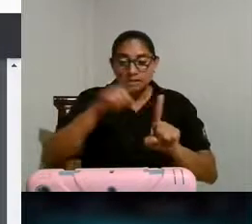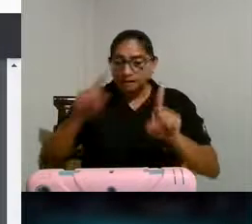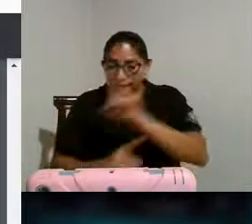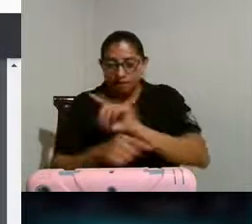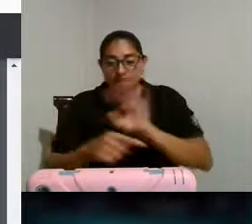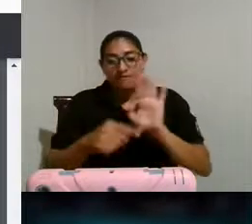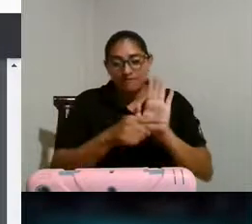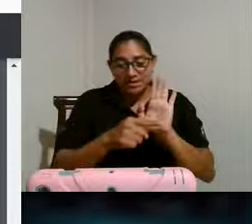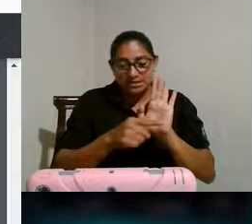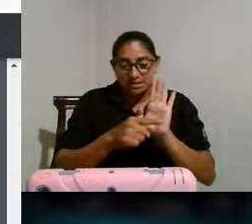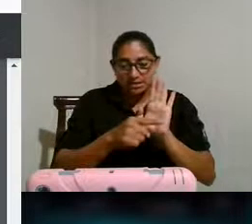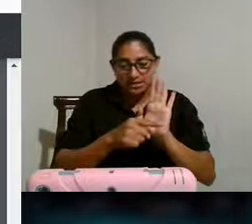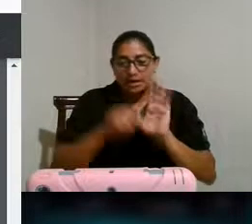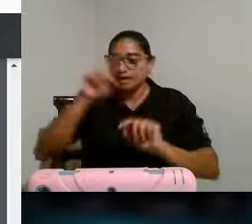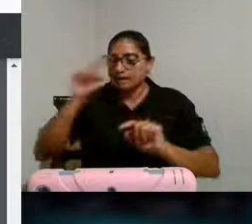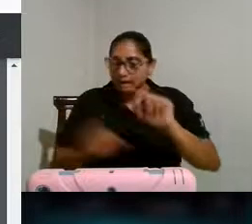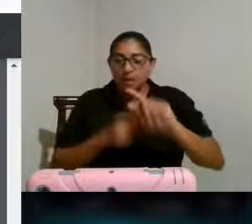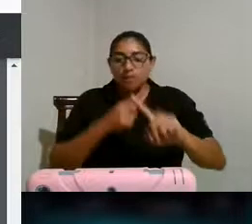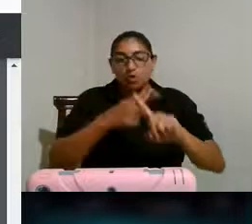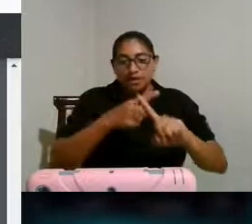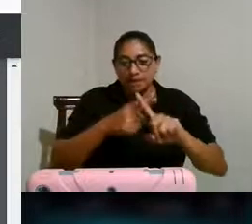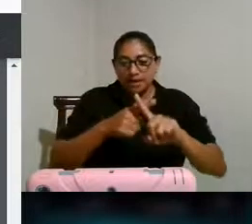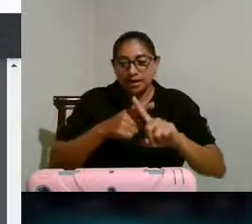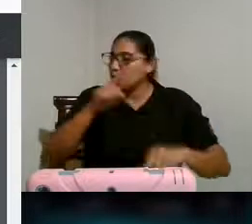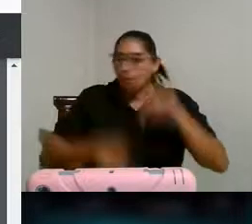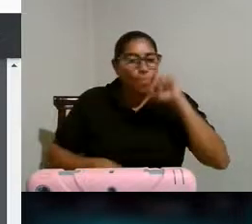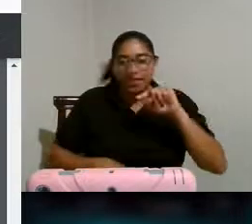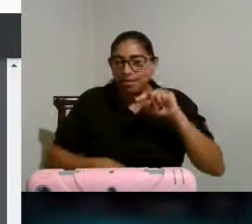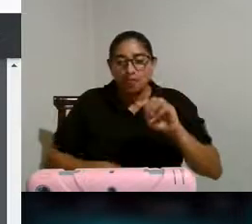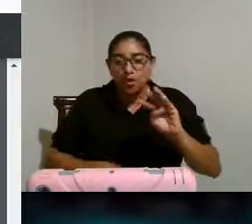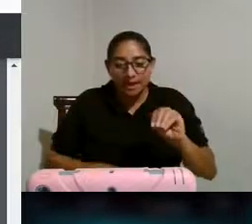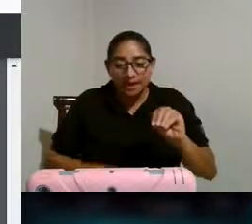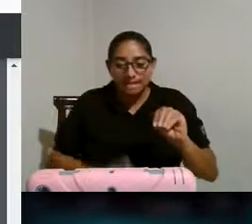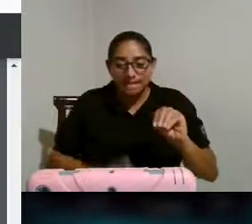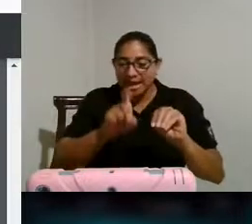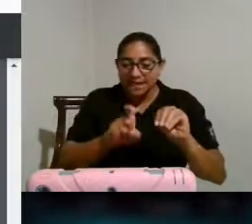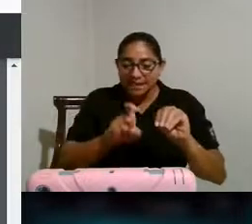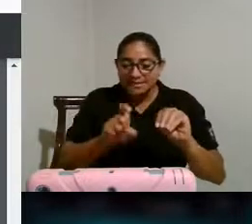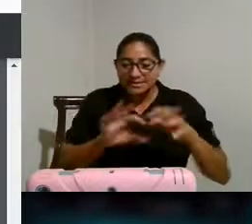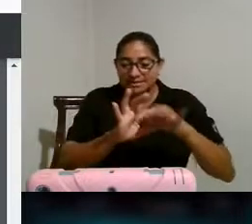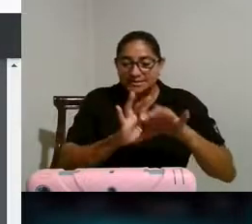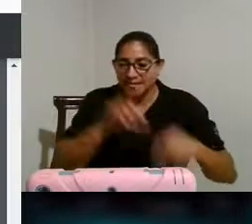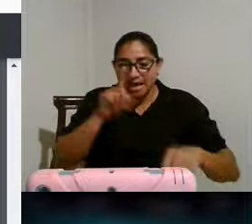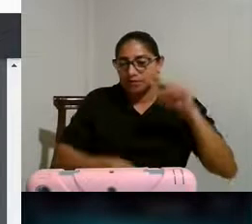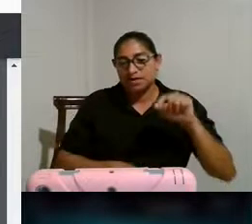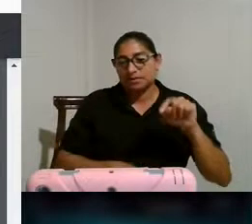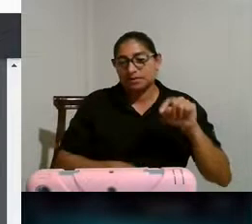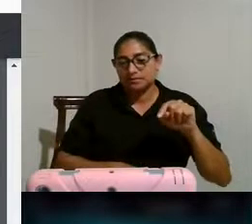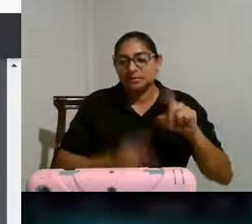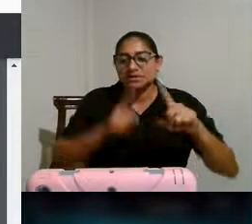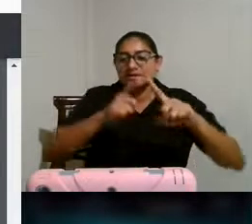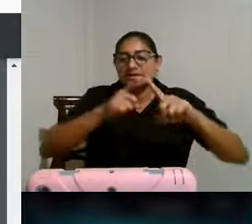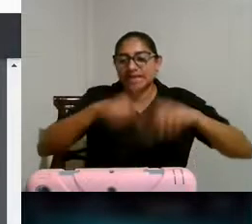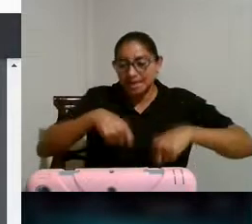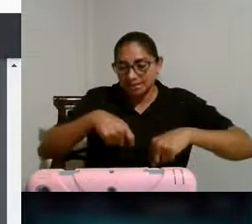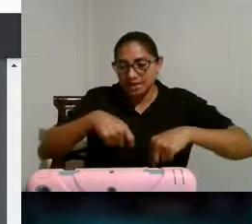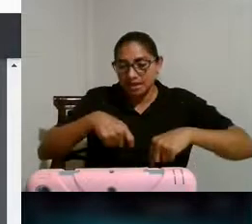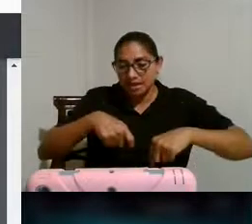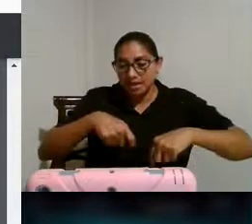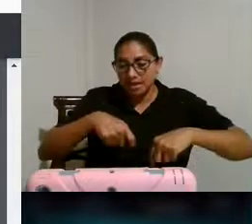importante con límites, hacer el trabajo algebraico de factorización para que cancelemos